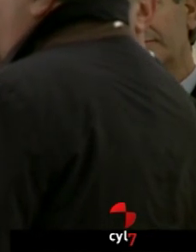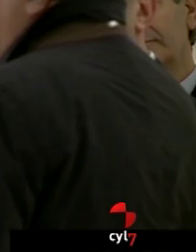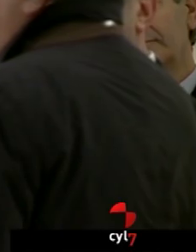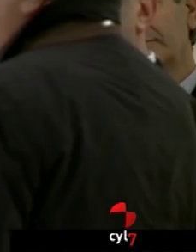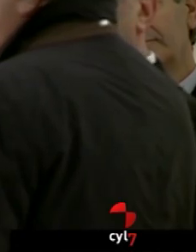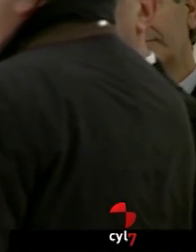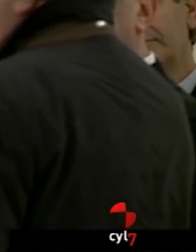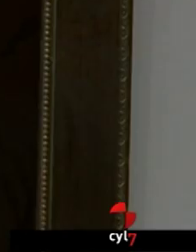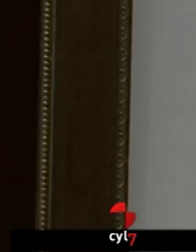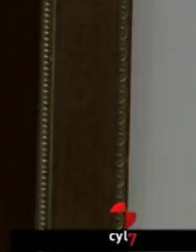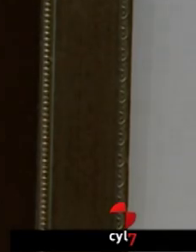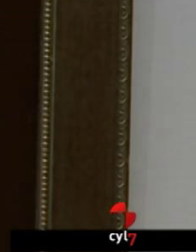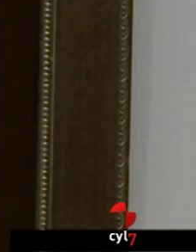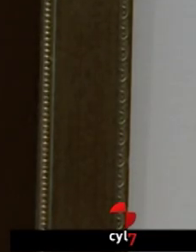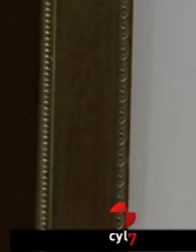¡Gracias!